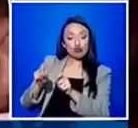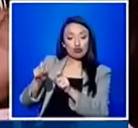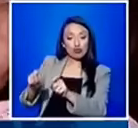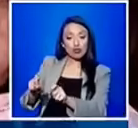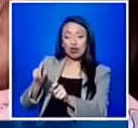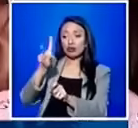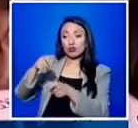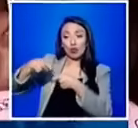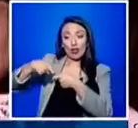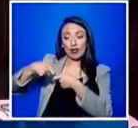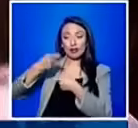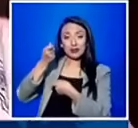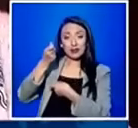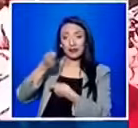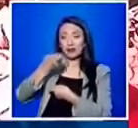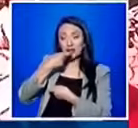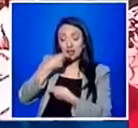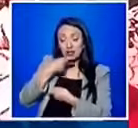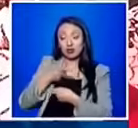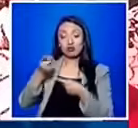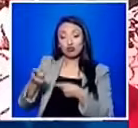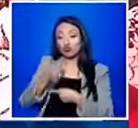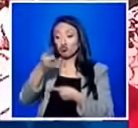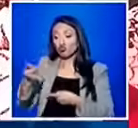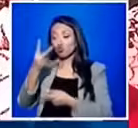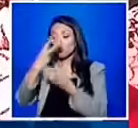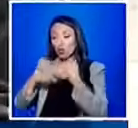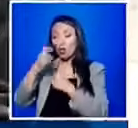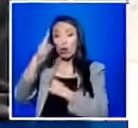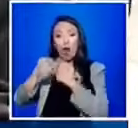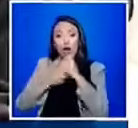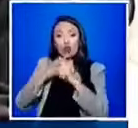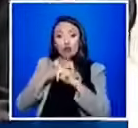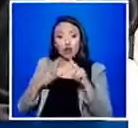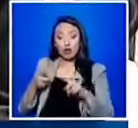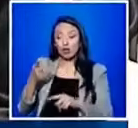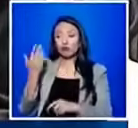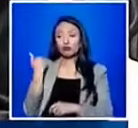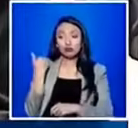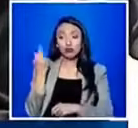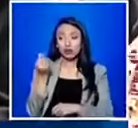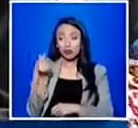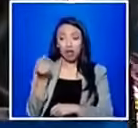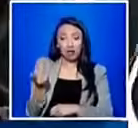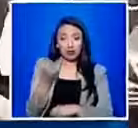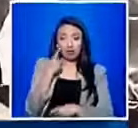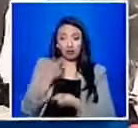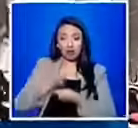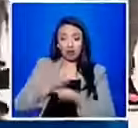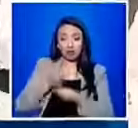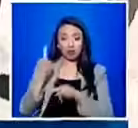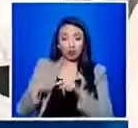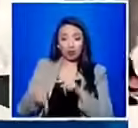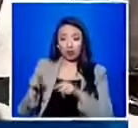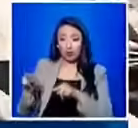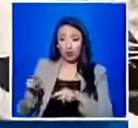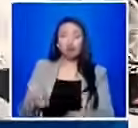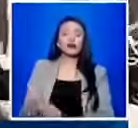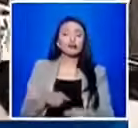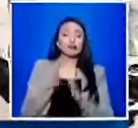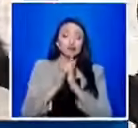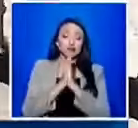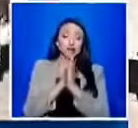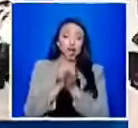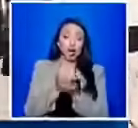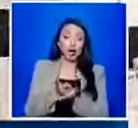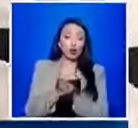y lucha por su vida y por su pequeña hija Michelle de 1 año y medio. Sin recursos para afrontar los requerimientos por la salud de Johanna, pidió ayuda